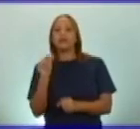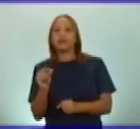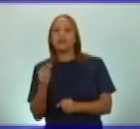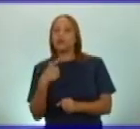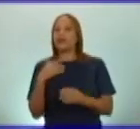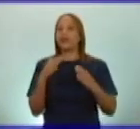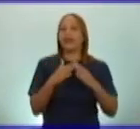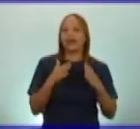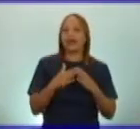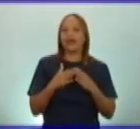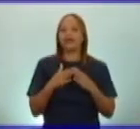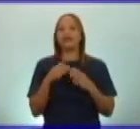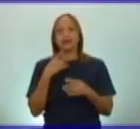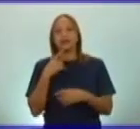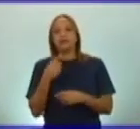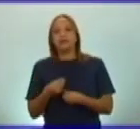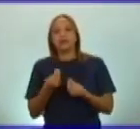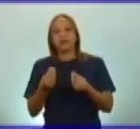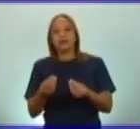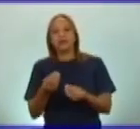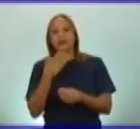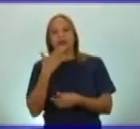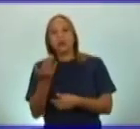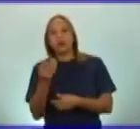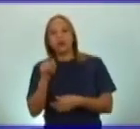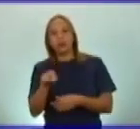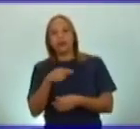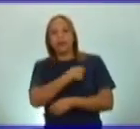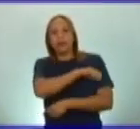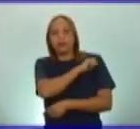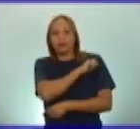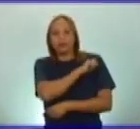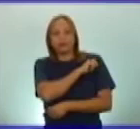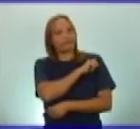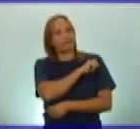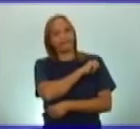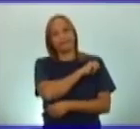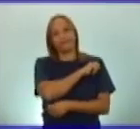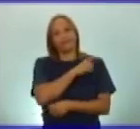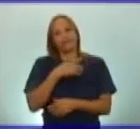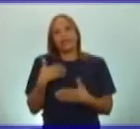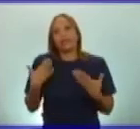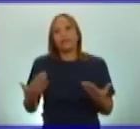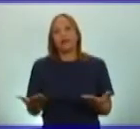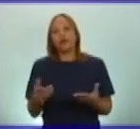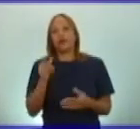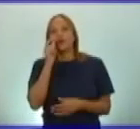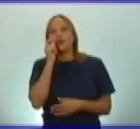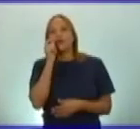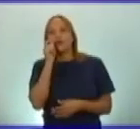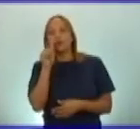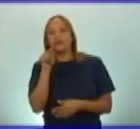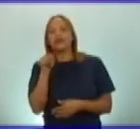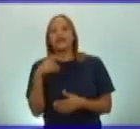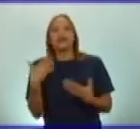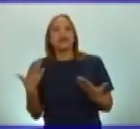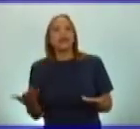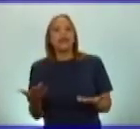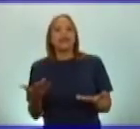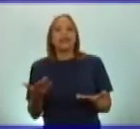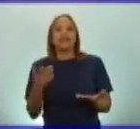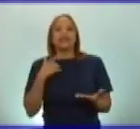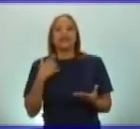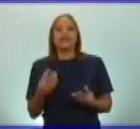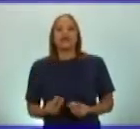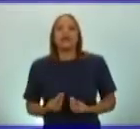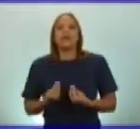al civil, al sencillo, le benefició por igual. Bueno, ¿qué pasó con aquellos hombres que fueron incluso